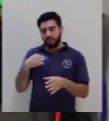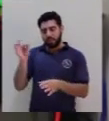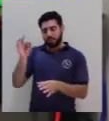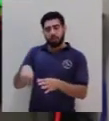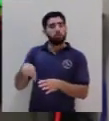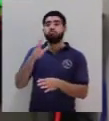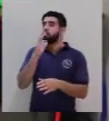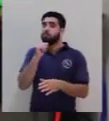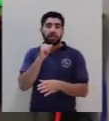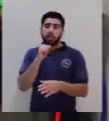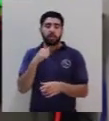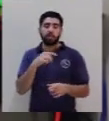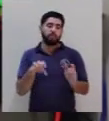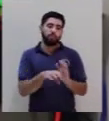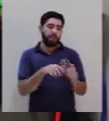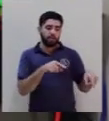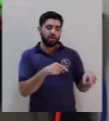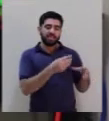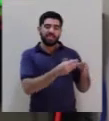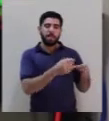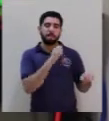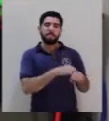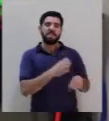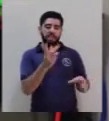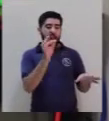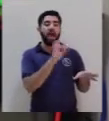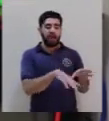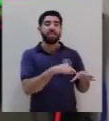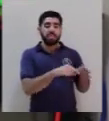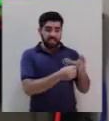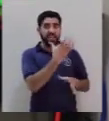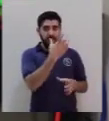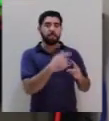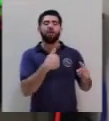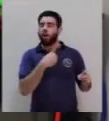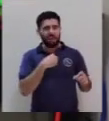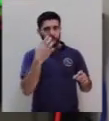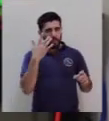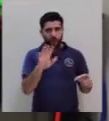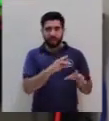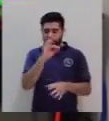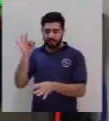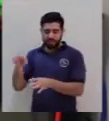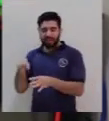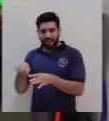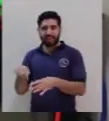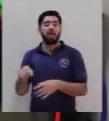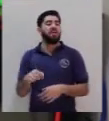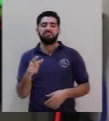semilla ni siquiera nacería. No va a germinar de ninguna manera, fácilmente va a morir. Ok,